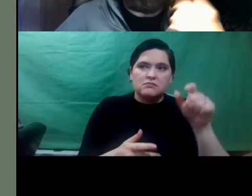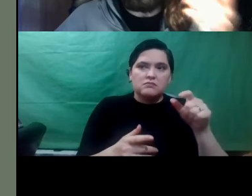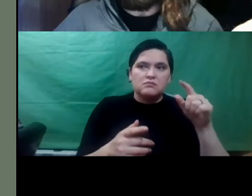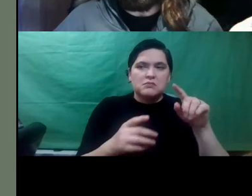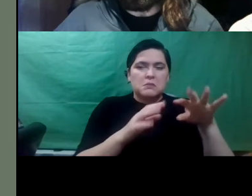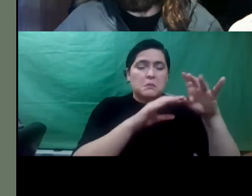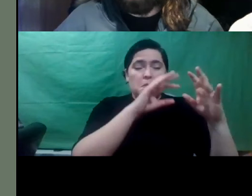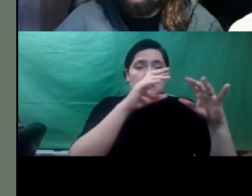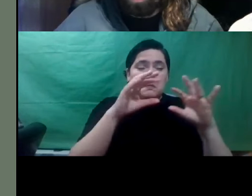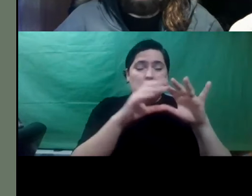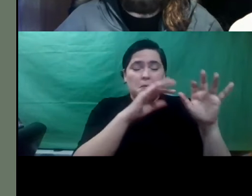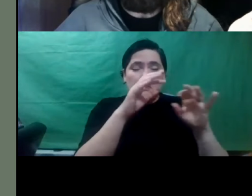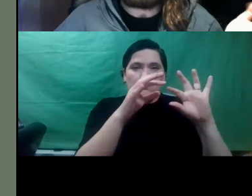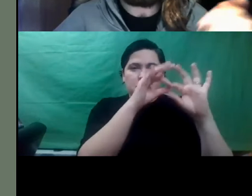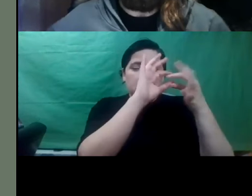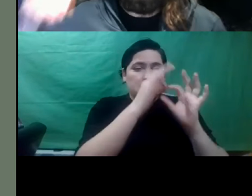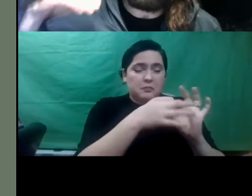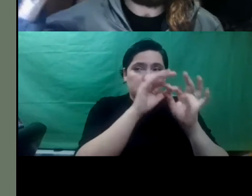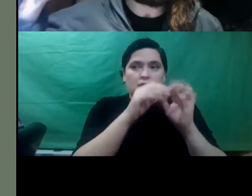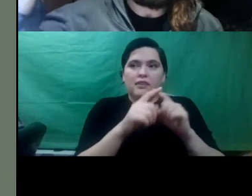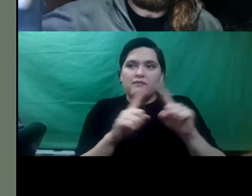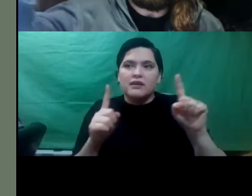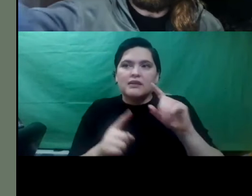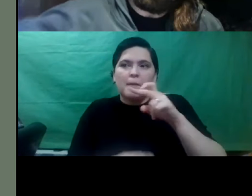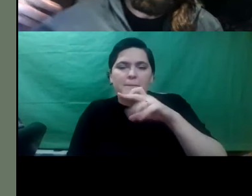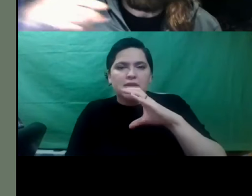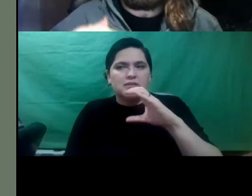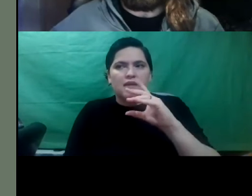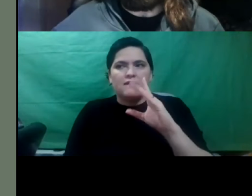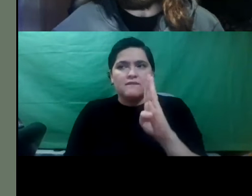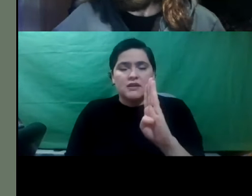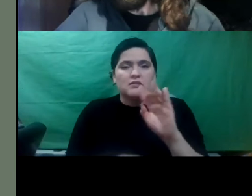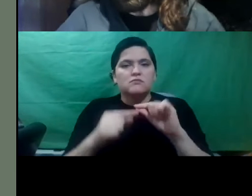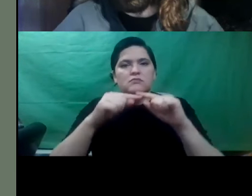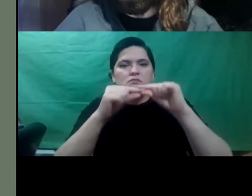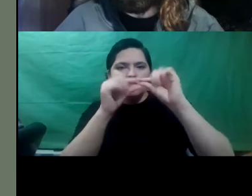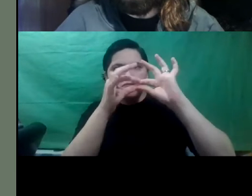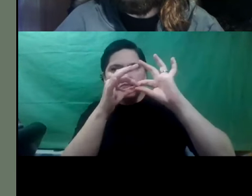lineal, y en este caso el discurso de una persona en placebo, donde se ve que hay mucha más linealidad en